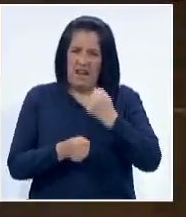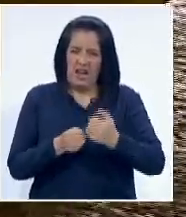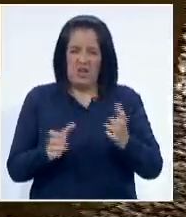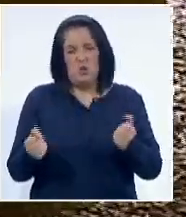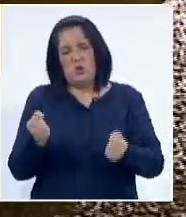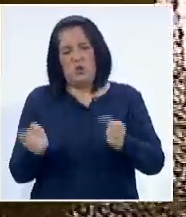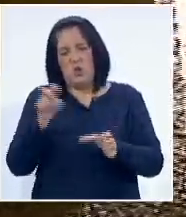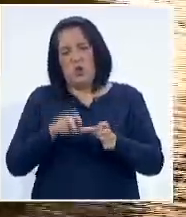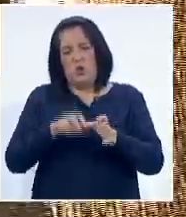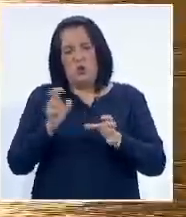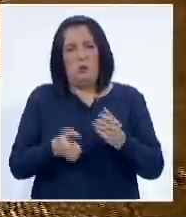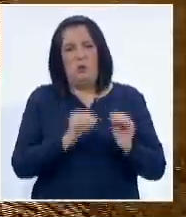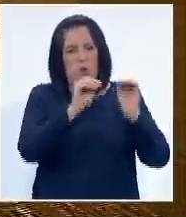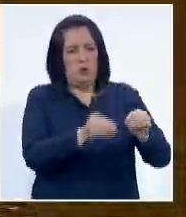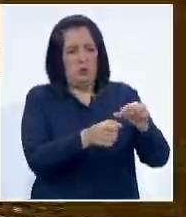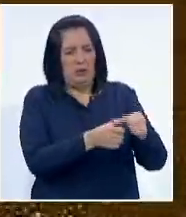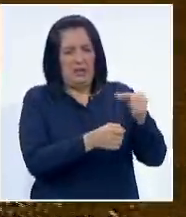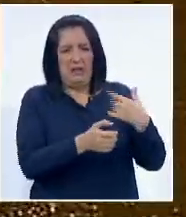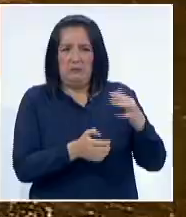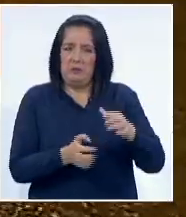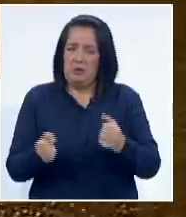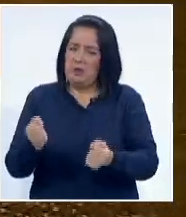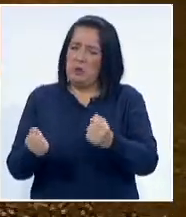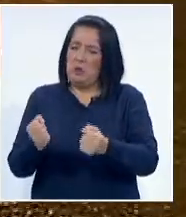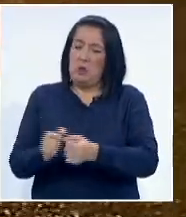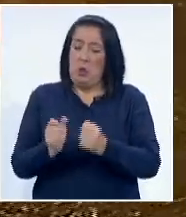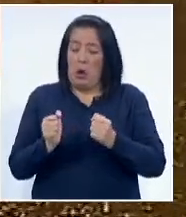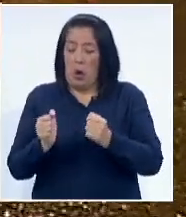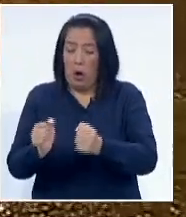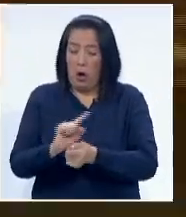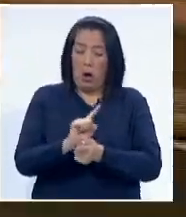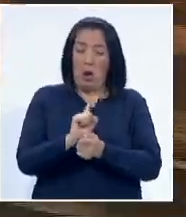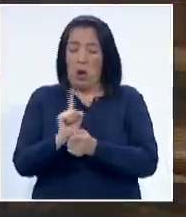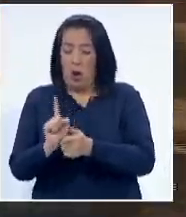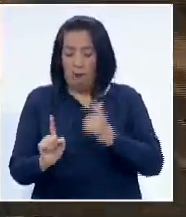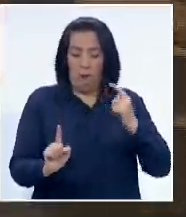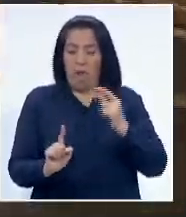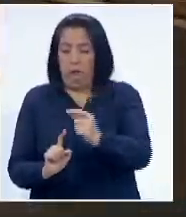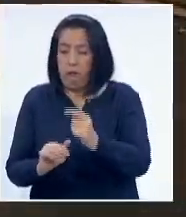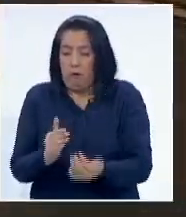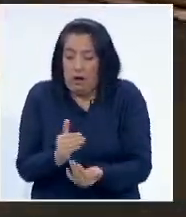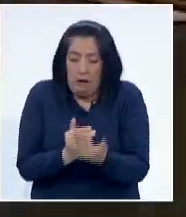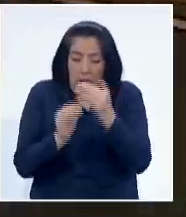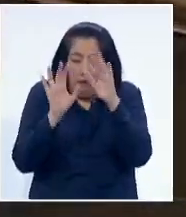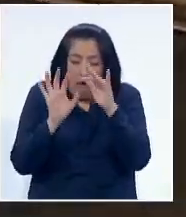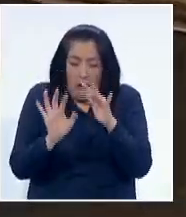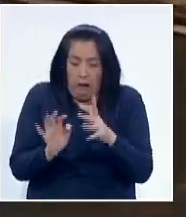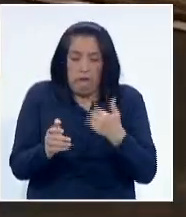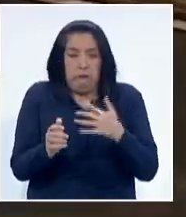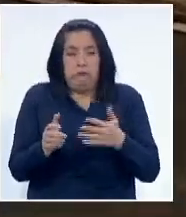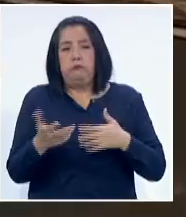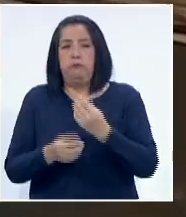a base, pero el exceso de velocidad y la garúa de la madrugada habrían sido detonantes para el trágico final. Ocurrió